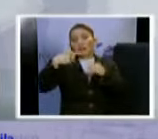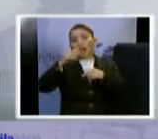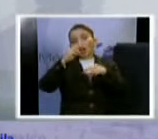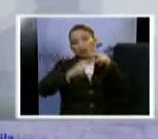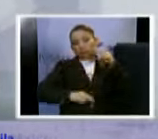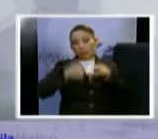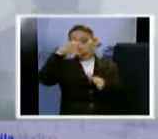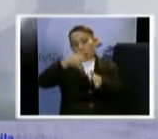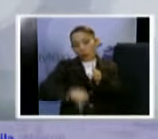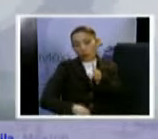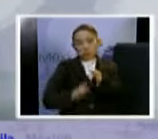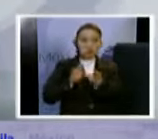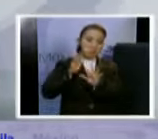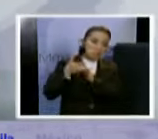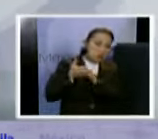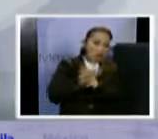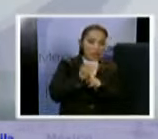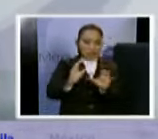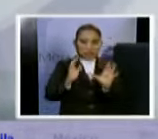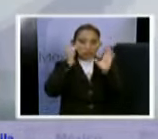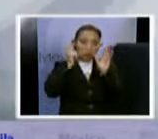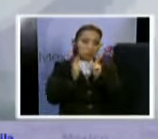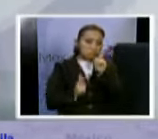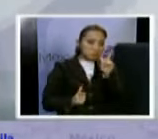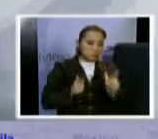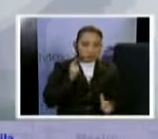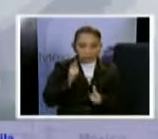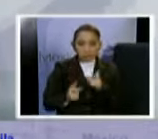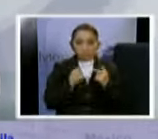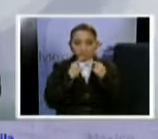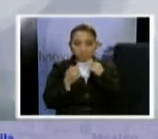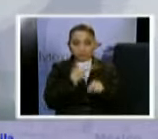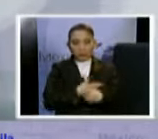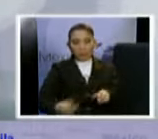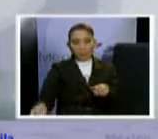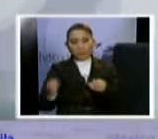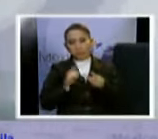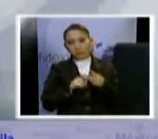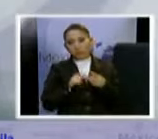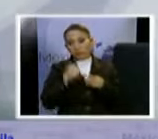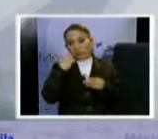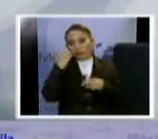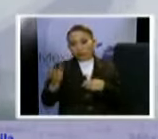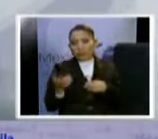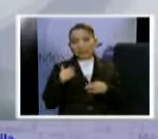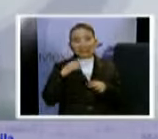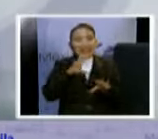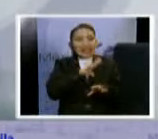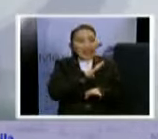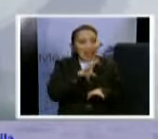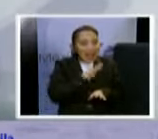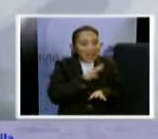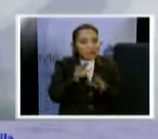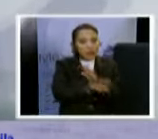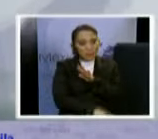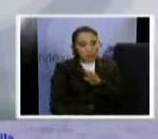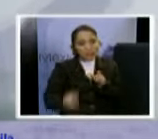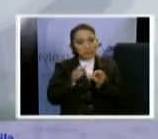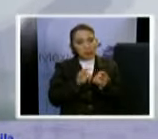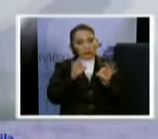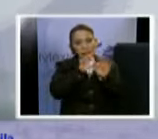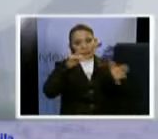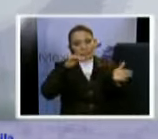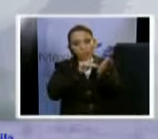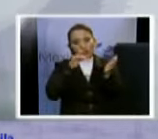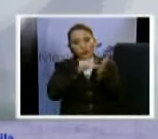diferentes profundidades y velocidades. Dos, y esto lo quiero subrayar, existe una base amplia de apoyo